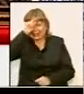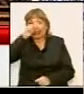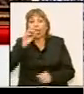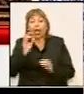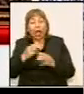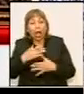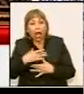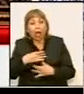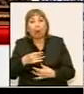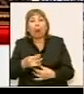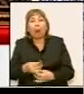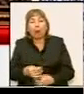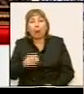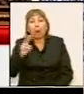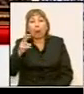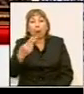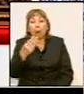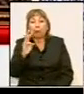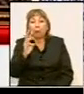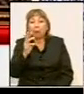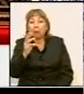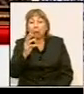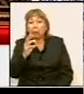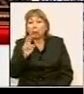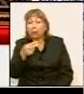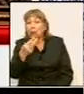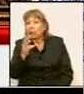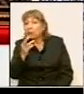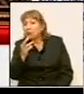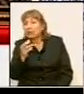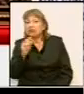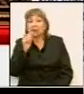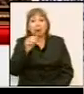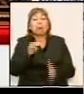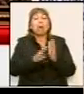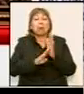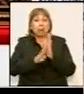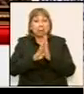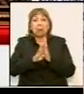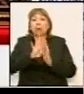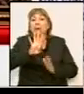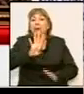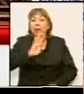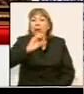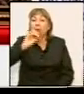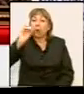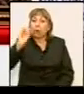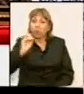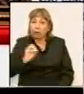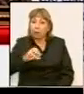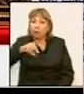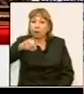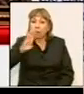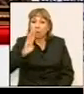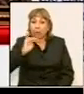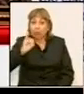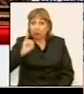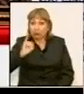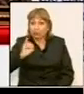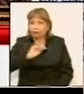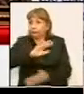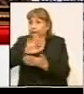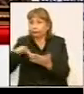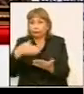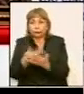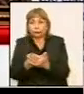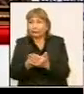Interesante notar lo del 2016. Fíjense, en el 2016 crecimiento más o menos de 4% del PBI total. De